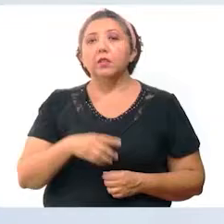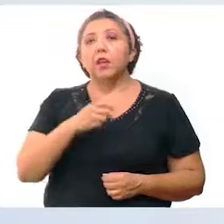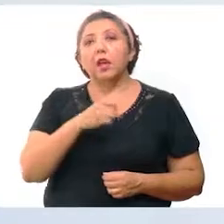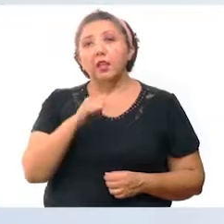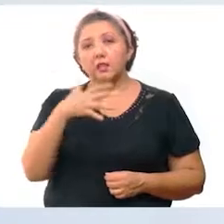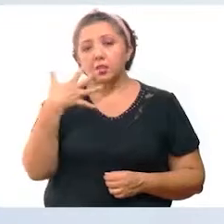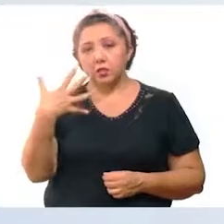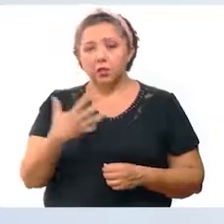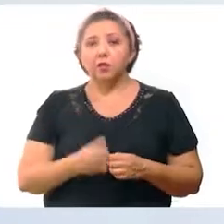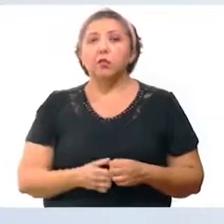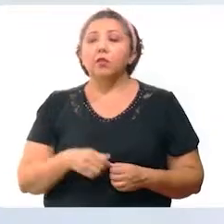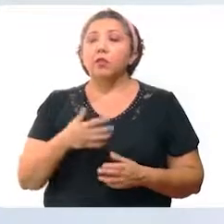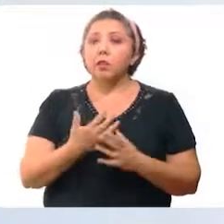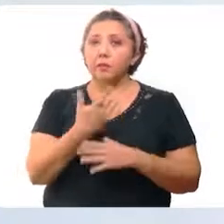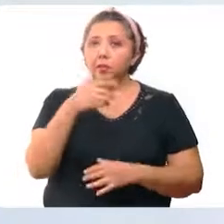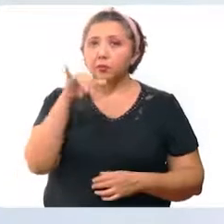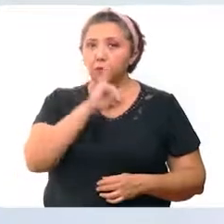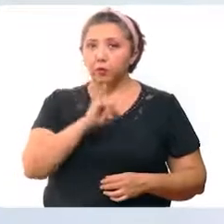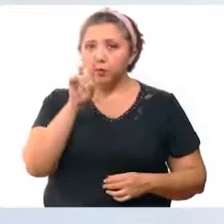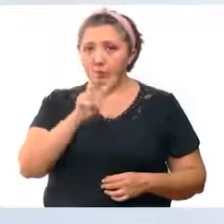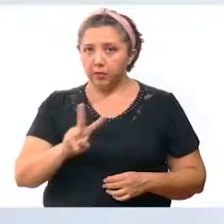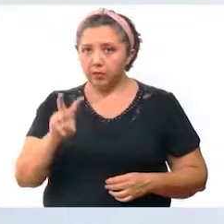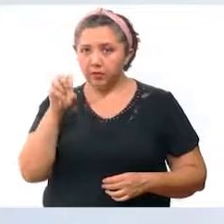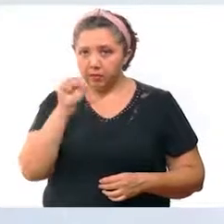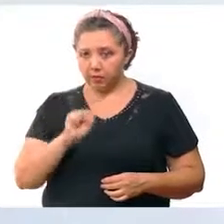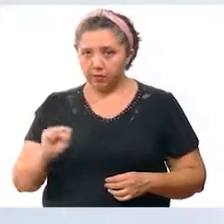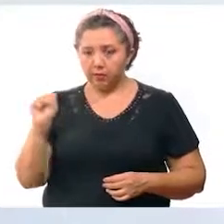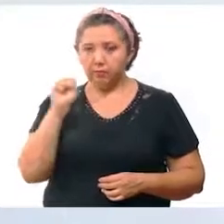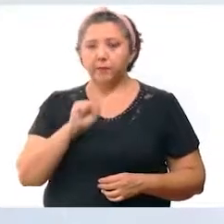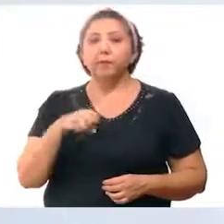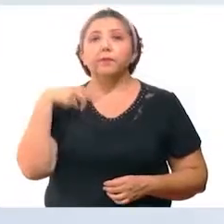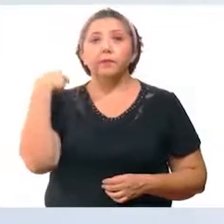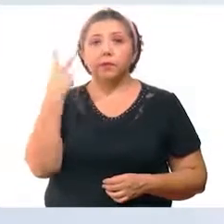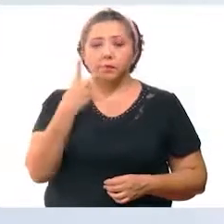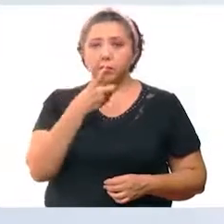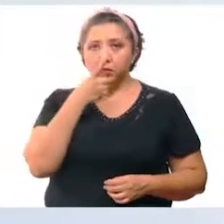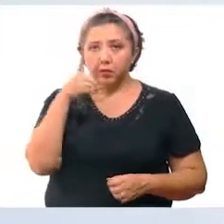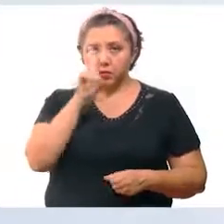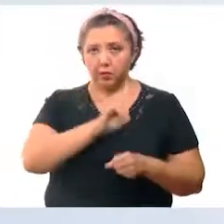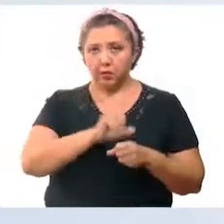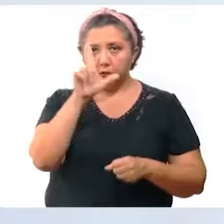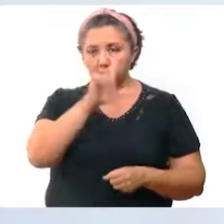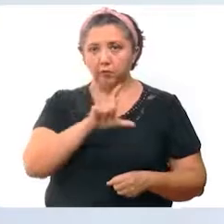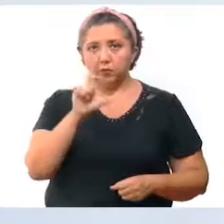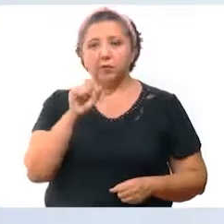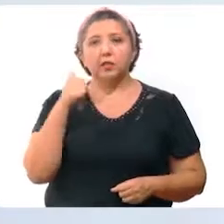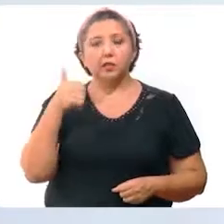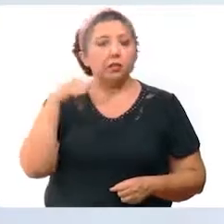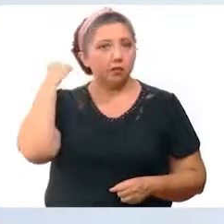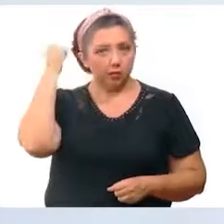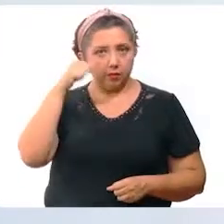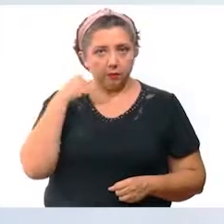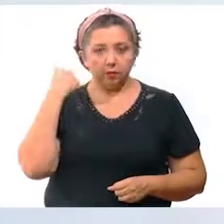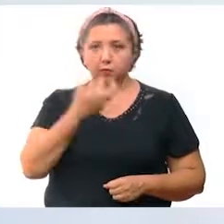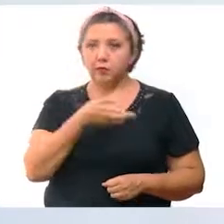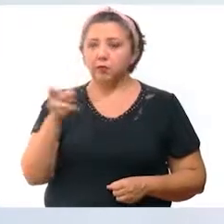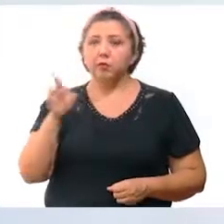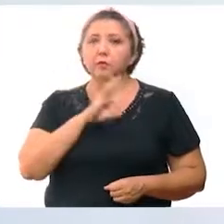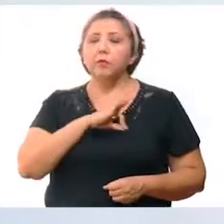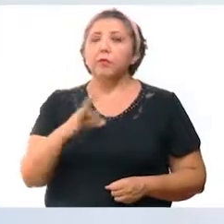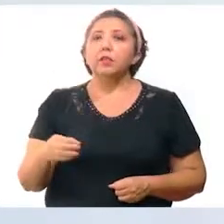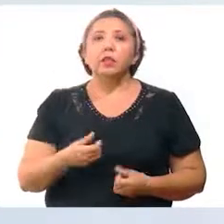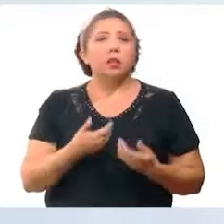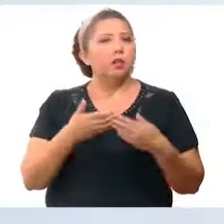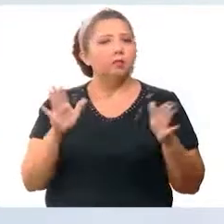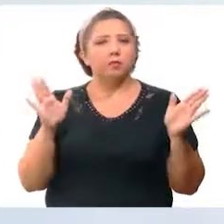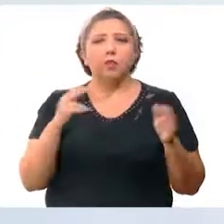a 5 a.m. los días jueves, viernes y sábado. 2. A partir del día lunes 26 de abril, los restaurantes podrán